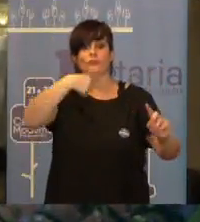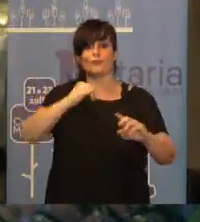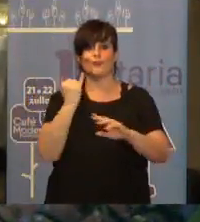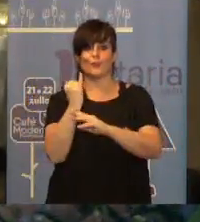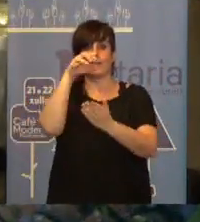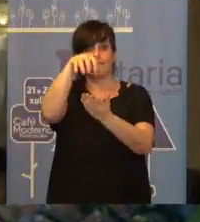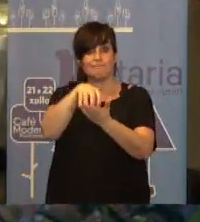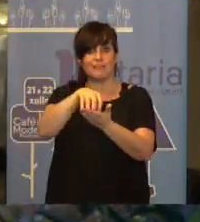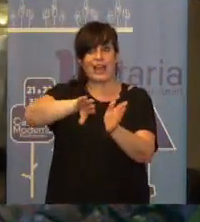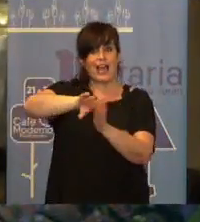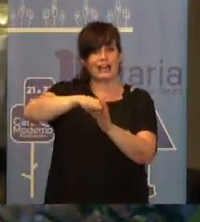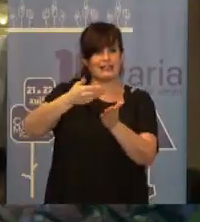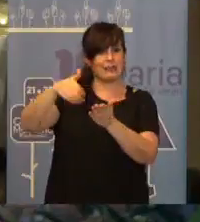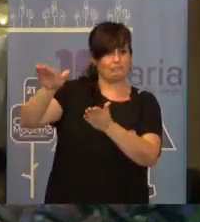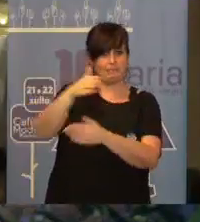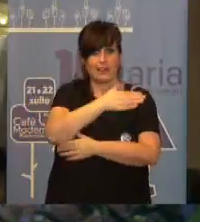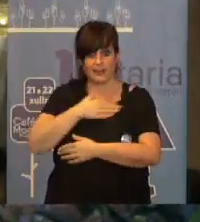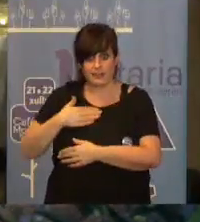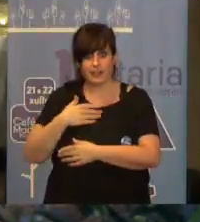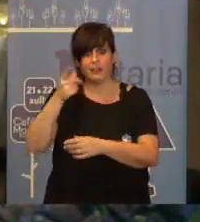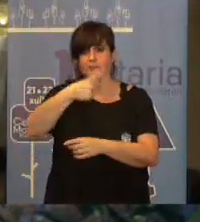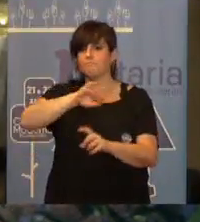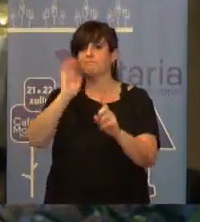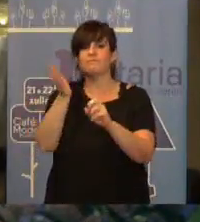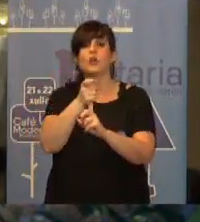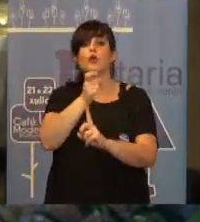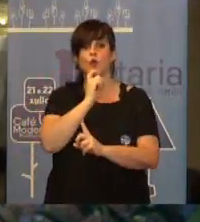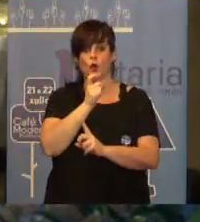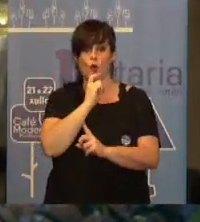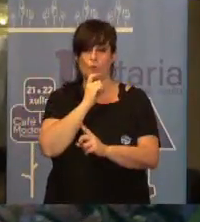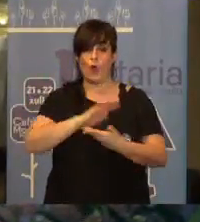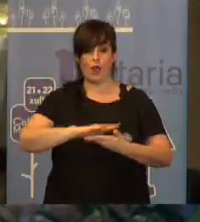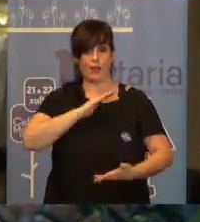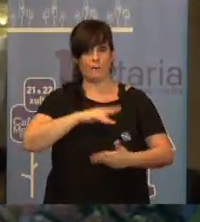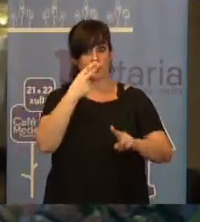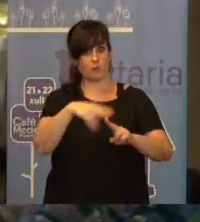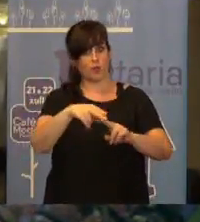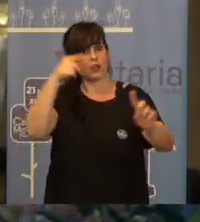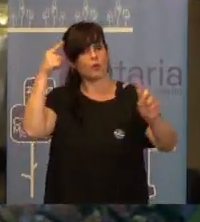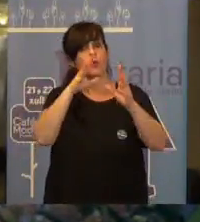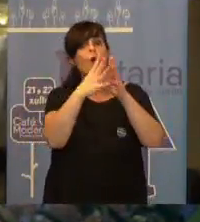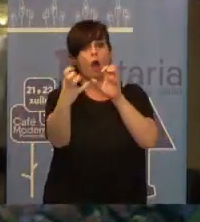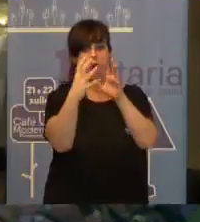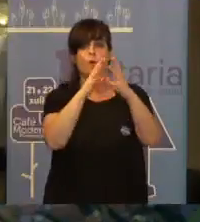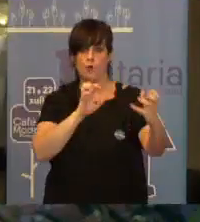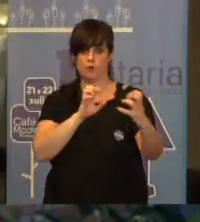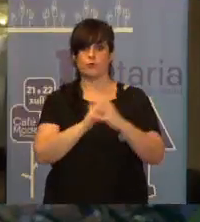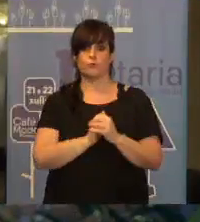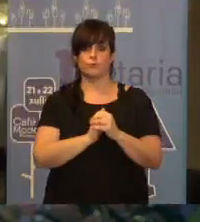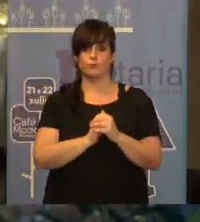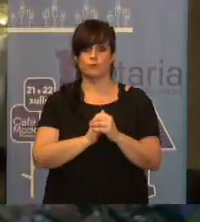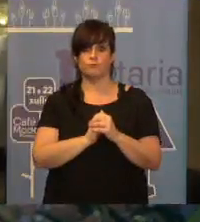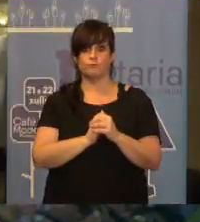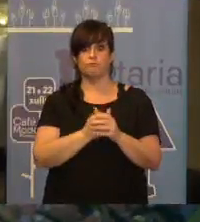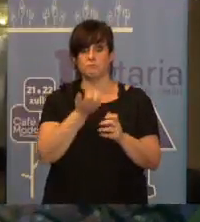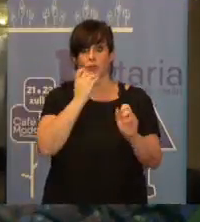dereita. E que para cada ala precisase a capacidade política de chegar a acordos cos que teñen algunha diferencia